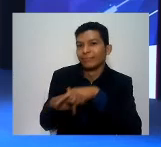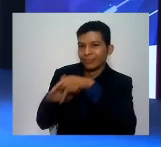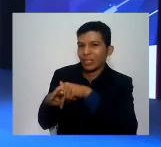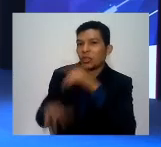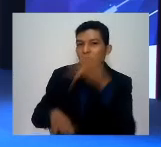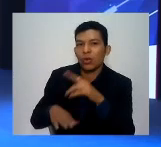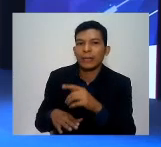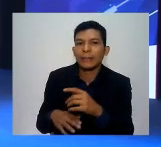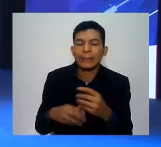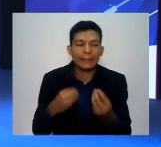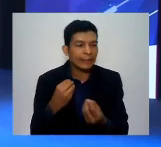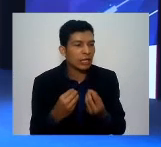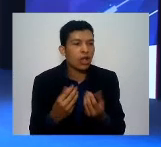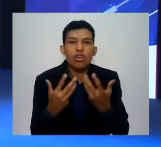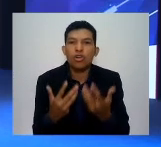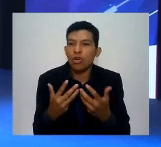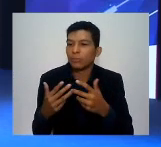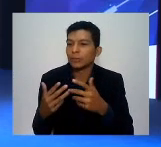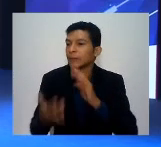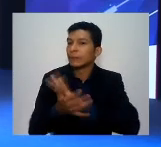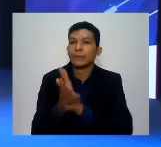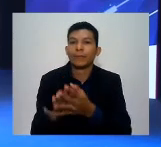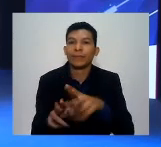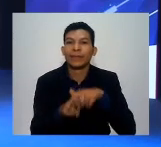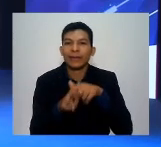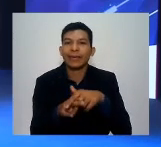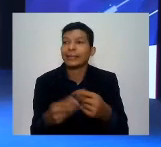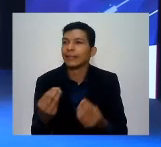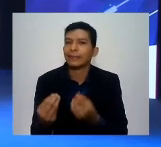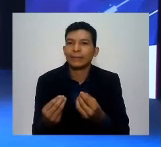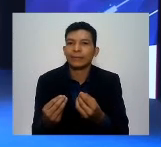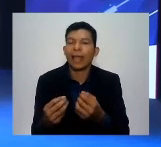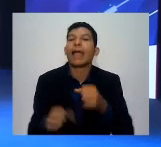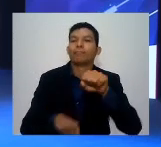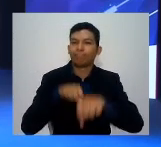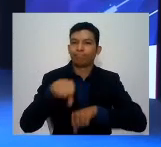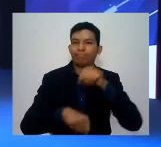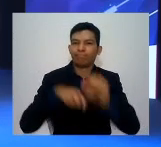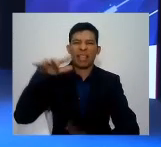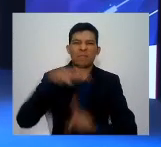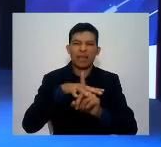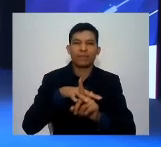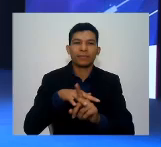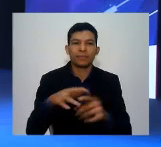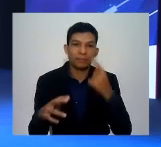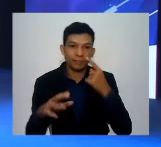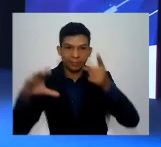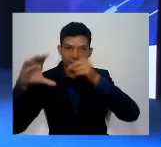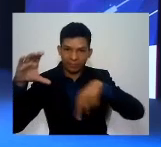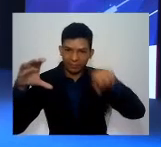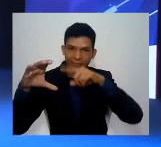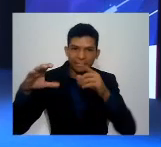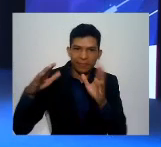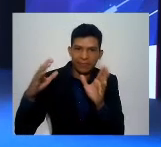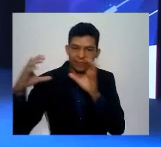con altitudes grandes, lo que va a suceder es que va a tener una gran ventaja en su capacidad de oxigenación